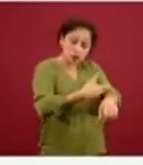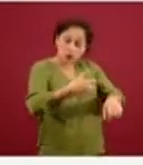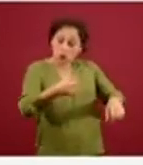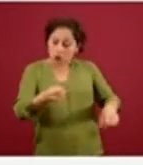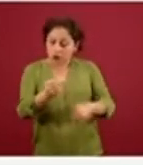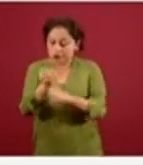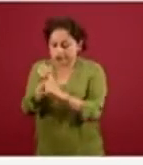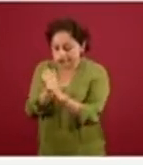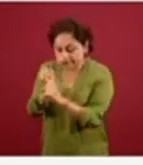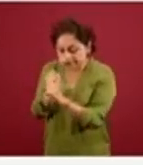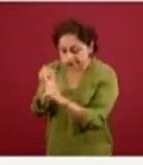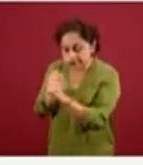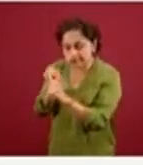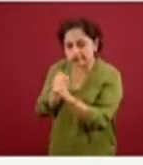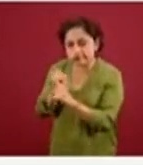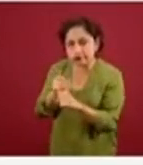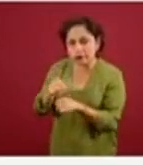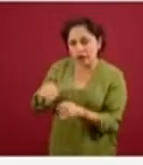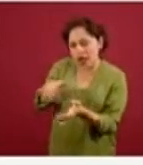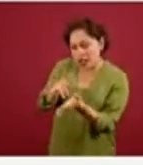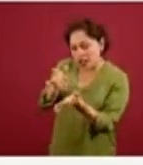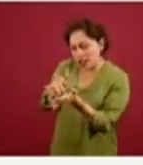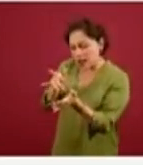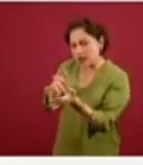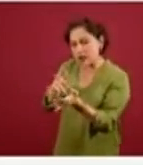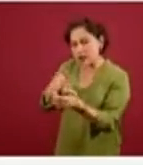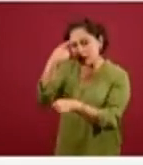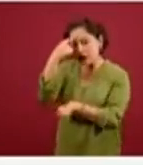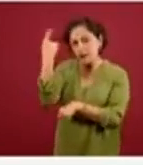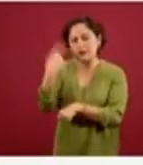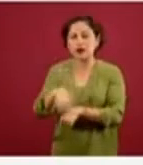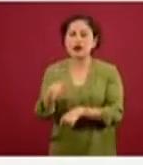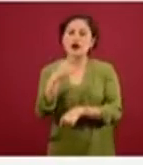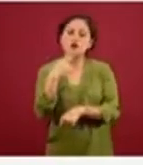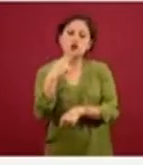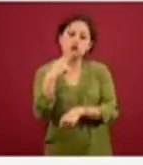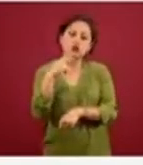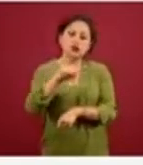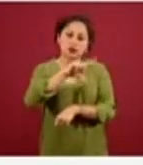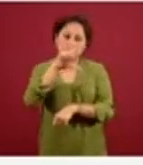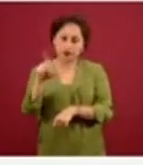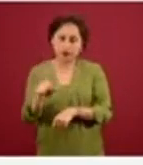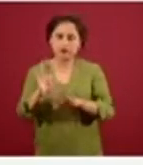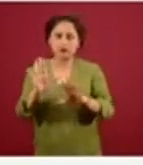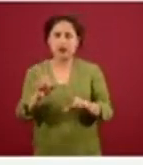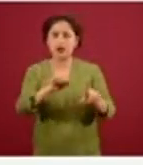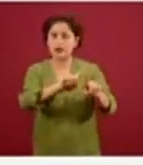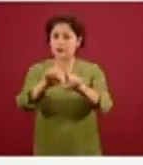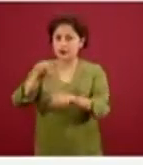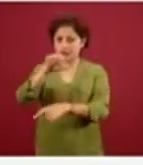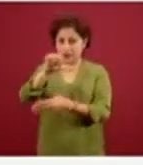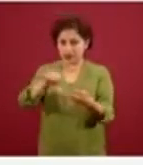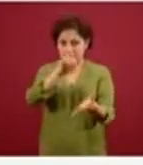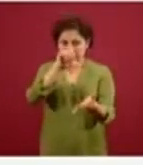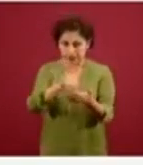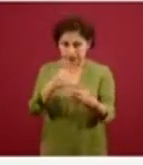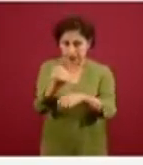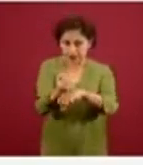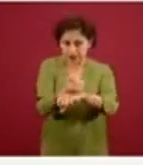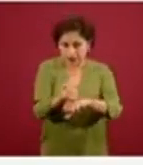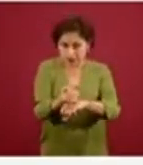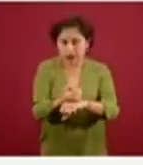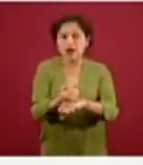pueda ser conocimiento para el mayor uso y para el mayor bien. Los centros de investigación y bancos de sangre interesados deberán generar un ensayo